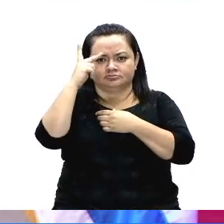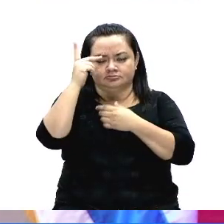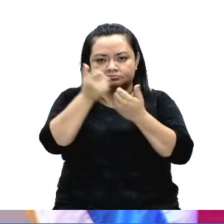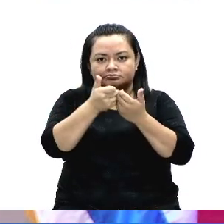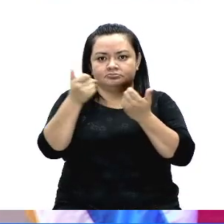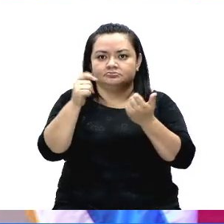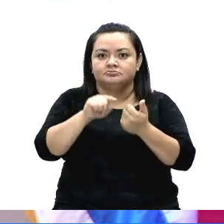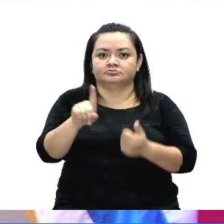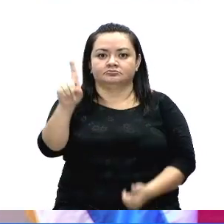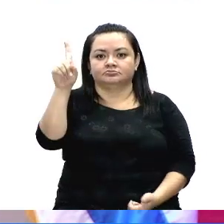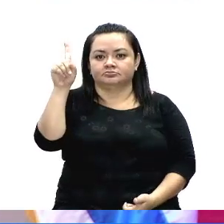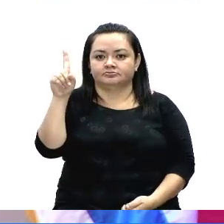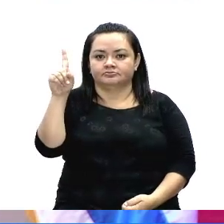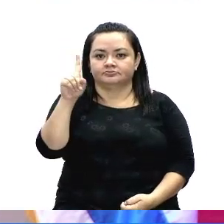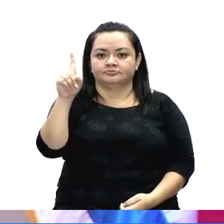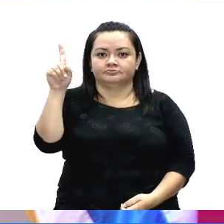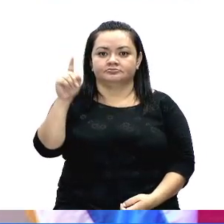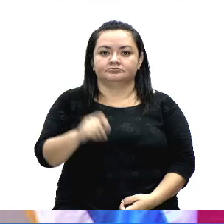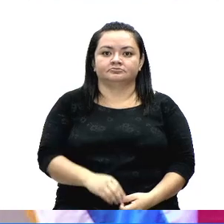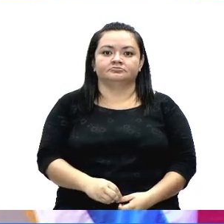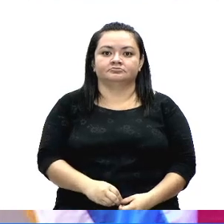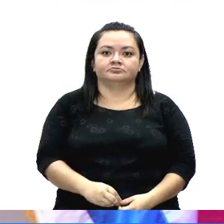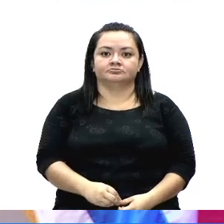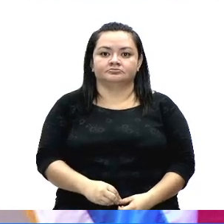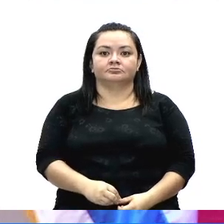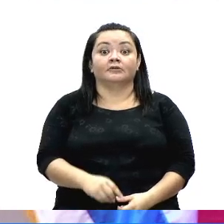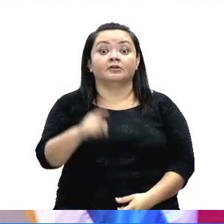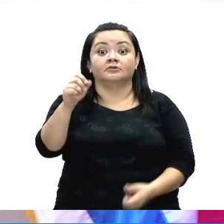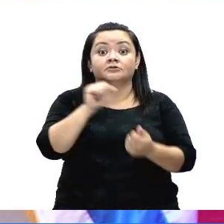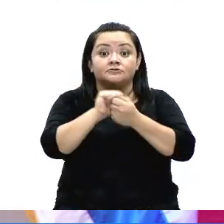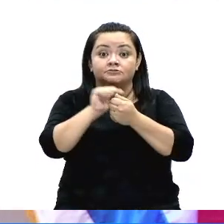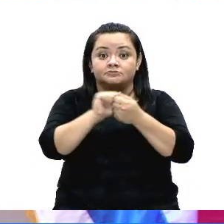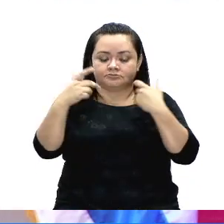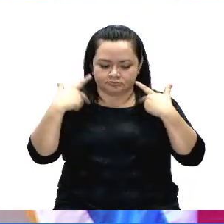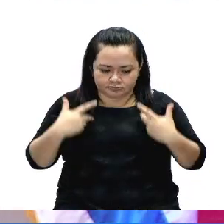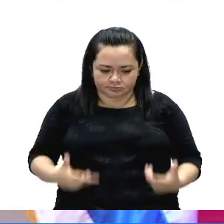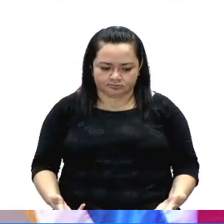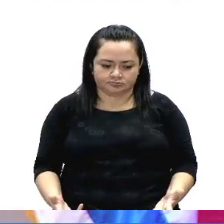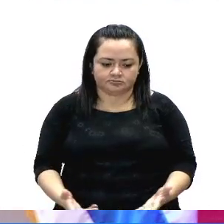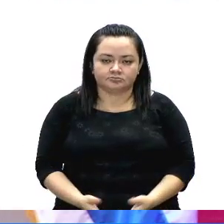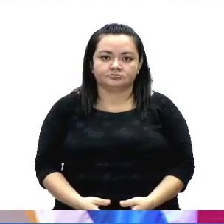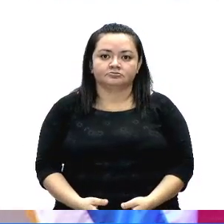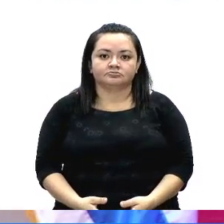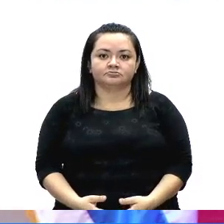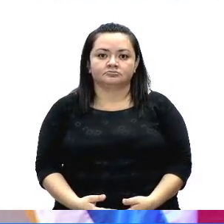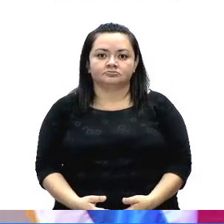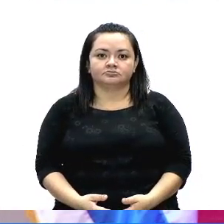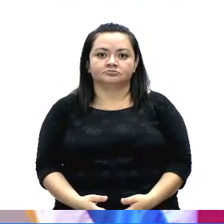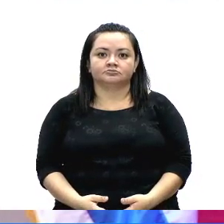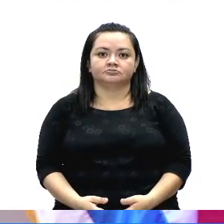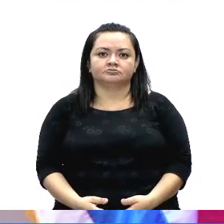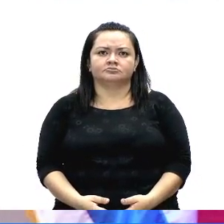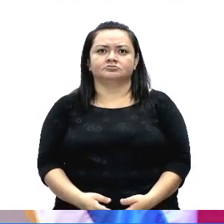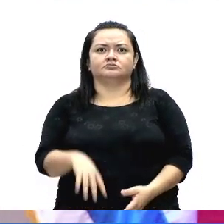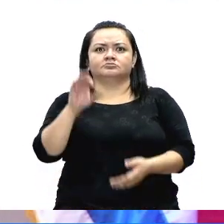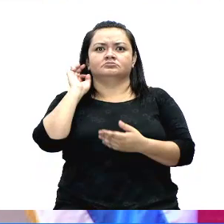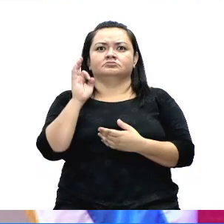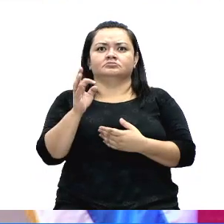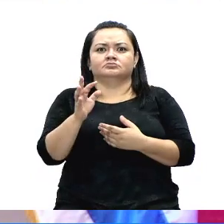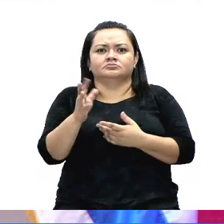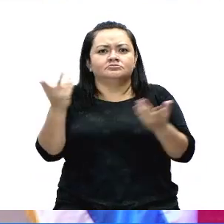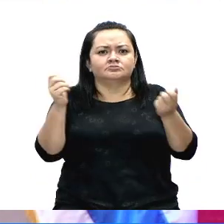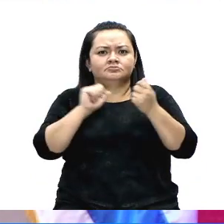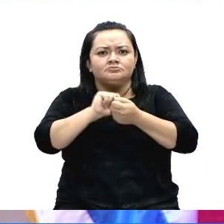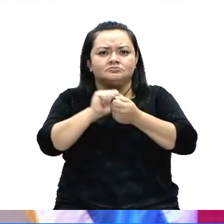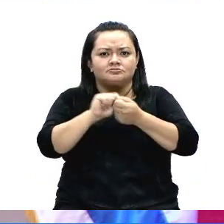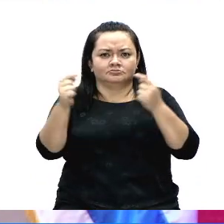para él la haba en sus vestidos tira pastor y por qué lavar